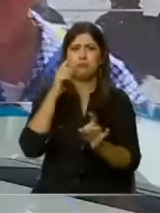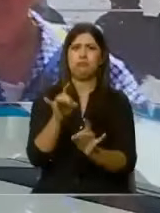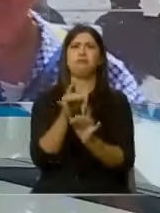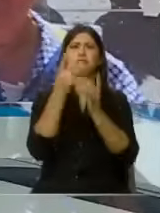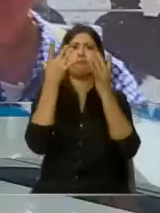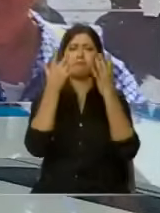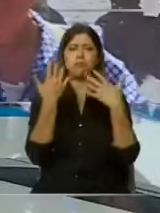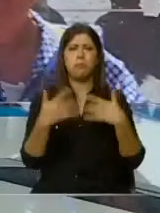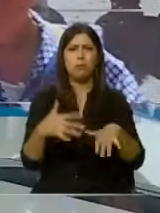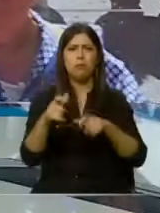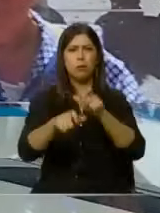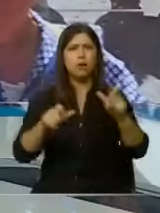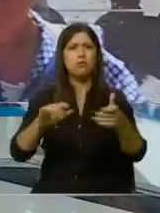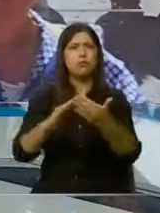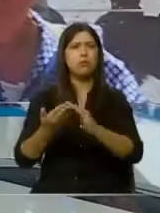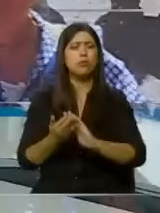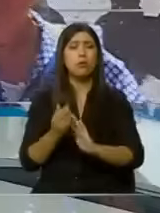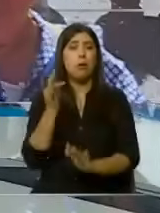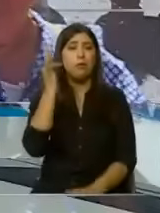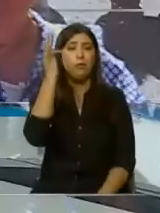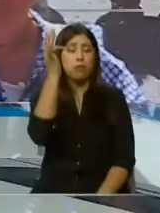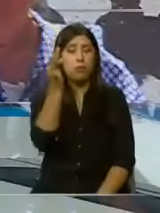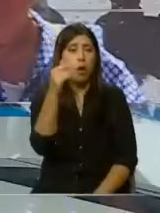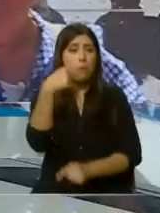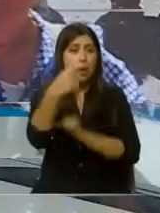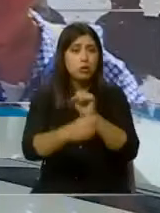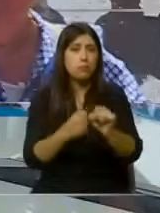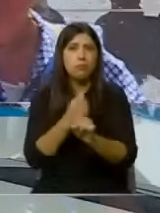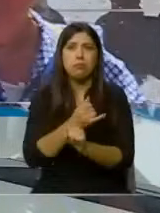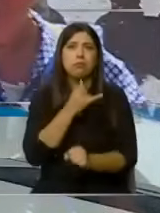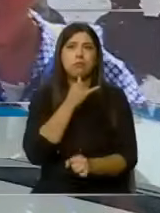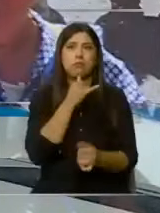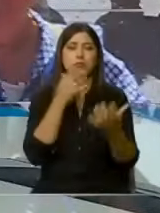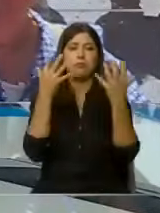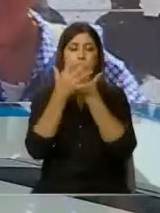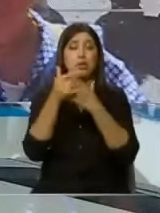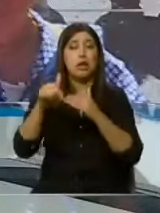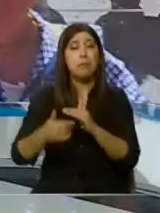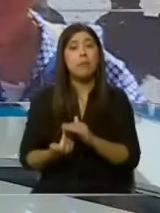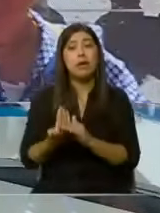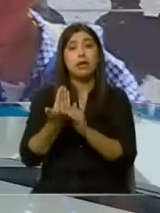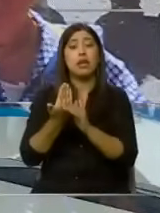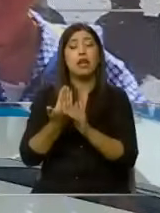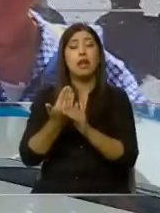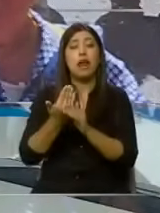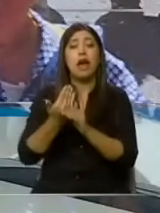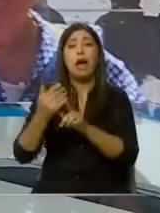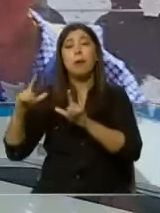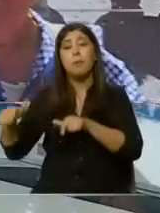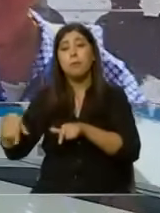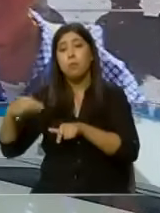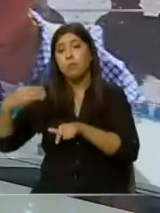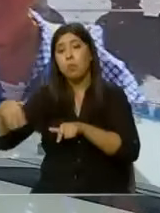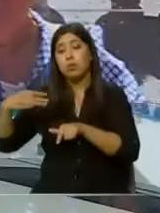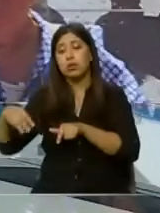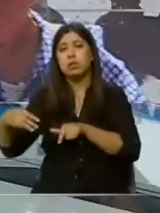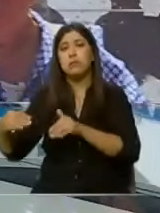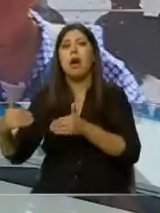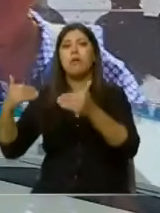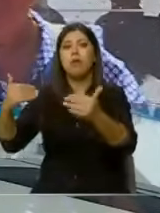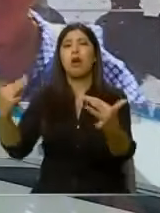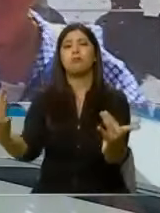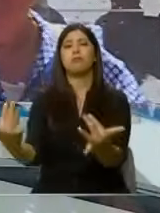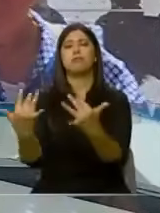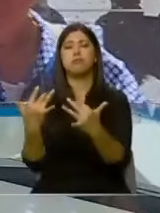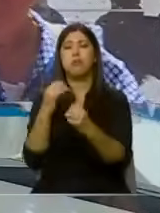comunidad educativa e incertidumbre para el próximo año escolar. Esta mañana ellos se manifestaron fuera del municipio pidiendo respuestas y una pronta